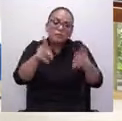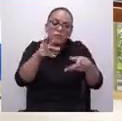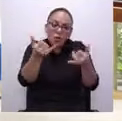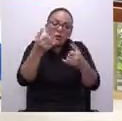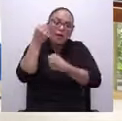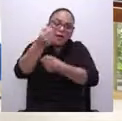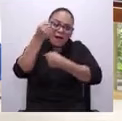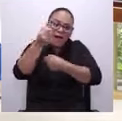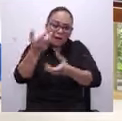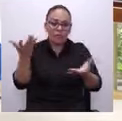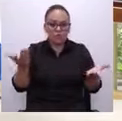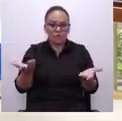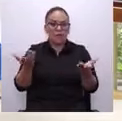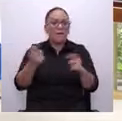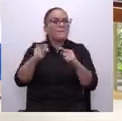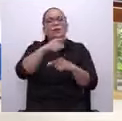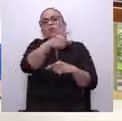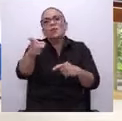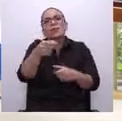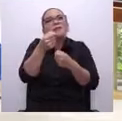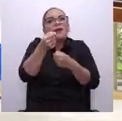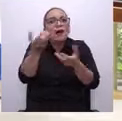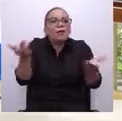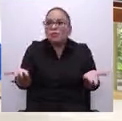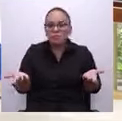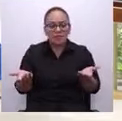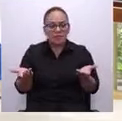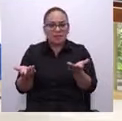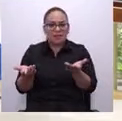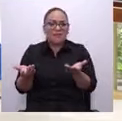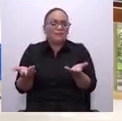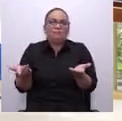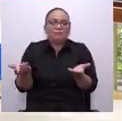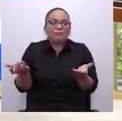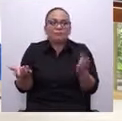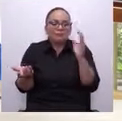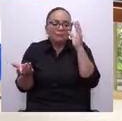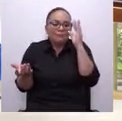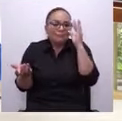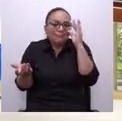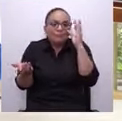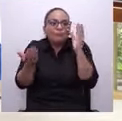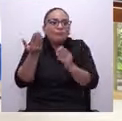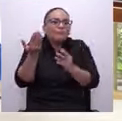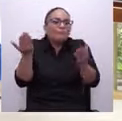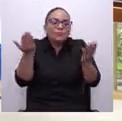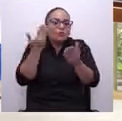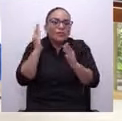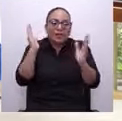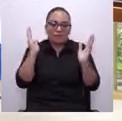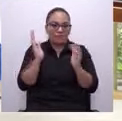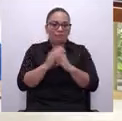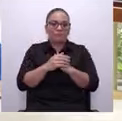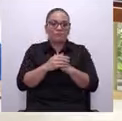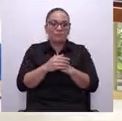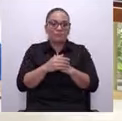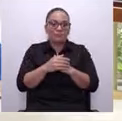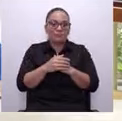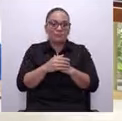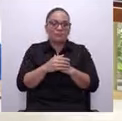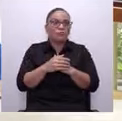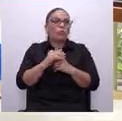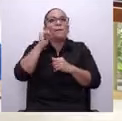están protestando porque mañana podría, no sé, ocurrir un evento